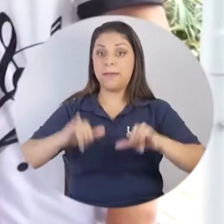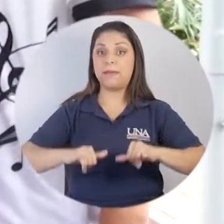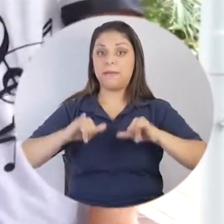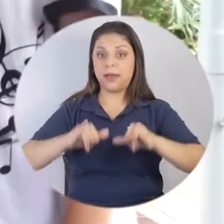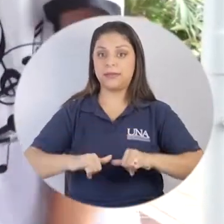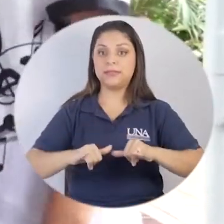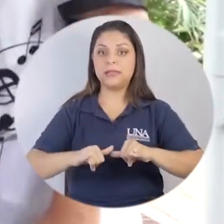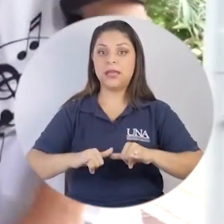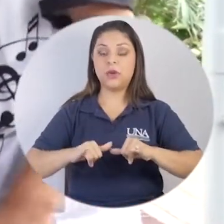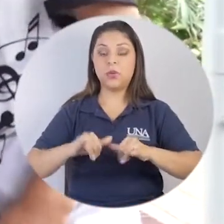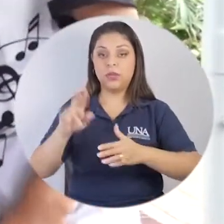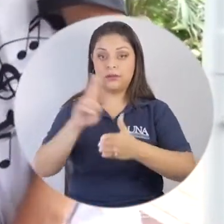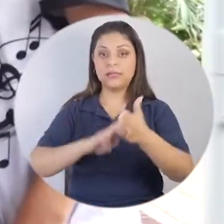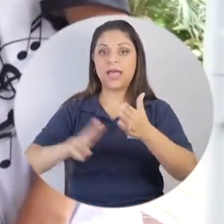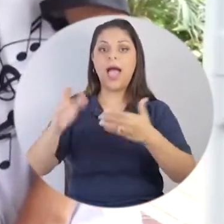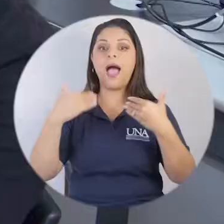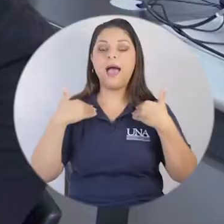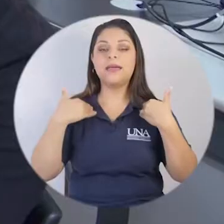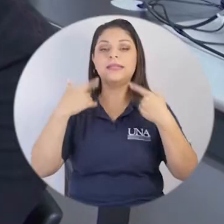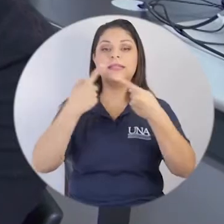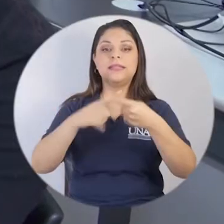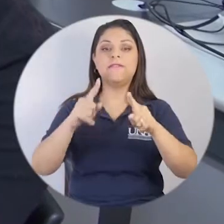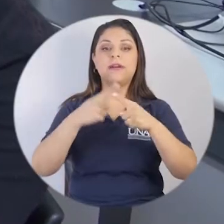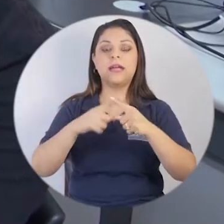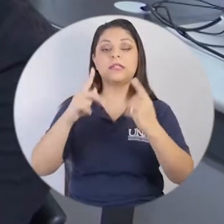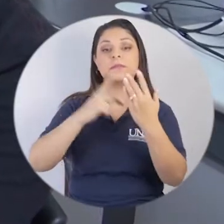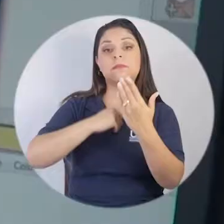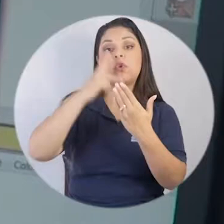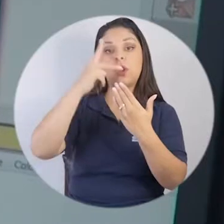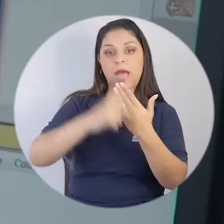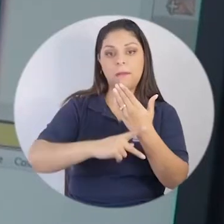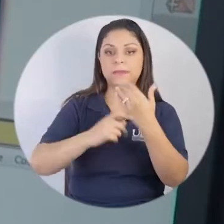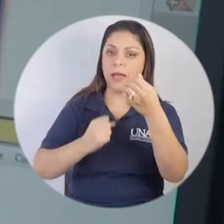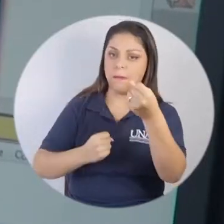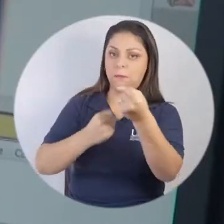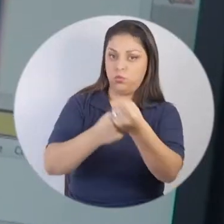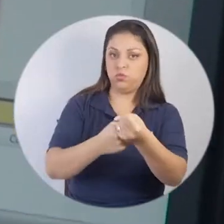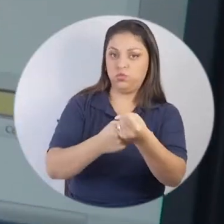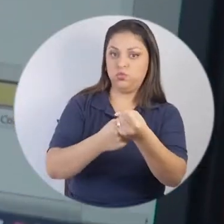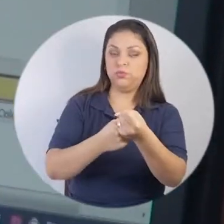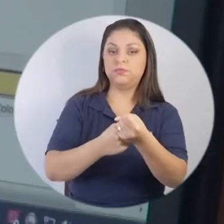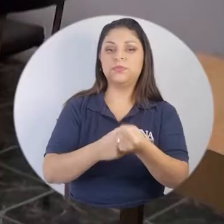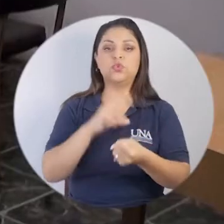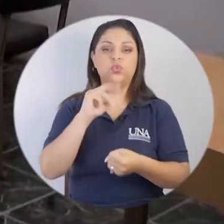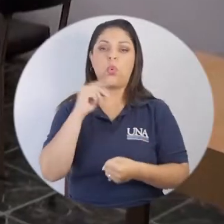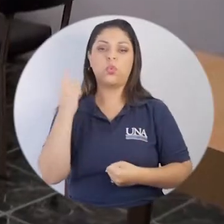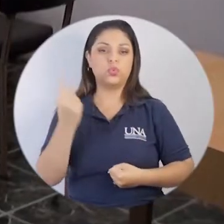permanencia, ya estando en las universidades, pues hay diferentes programas que brindan diferentes apoyos, ¿verdad? No solo